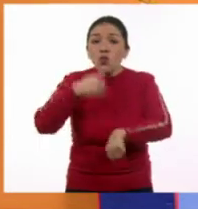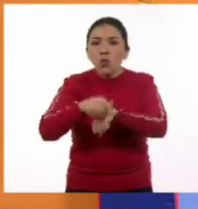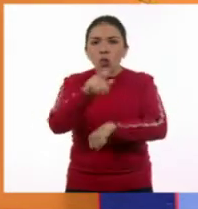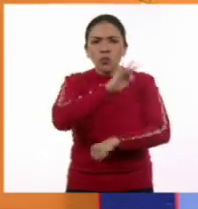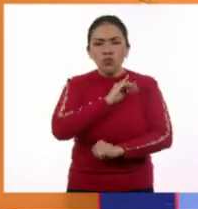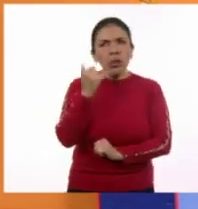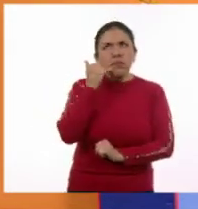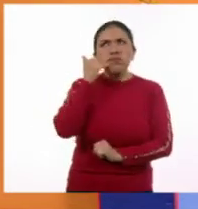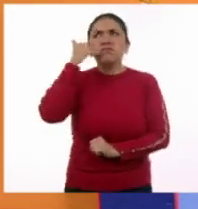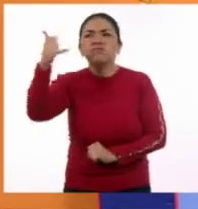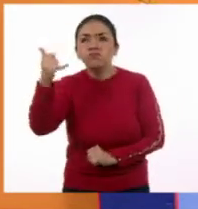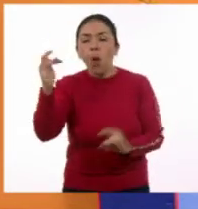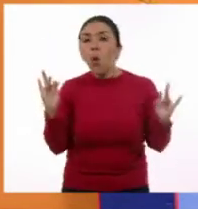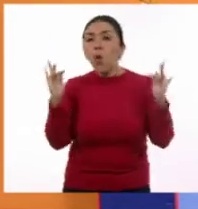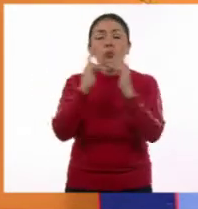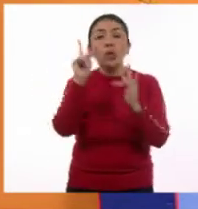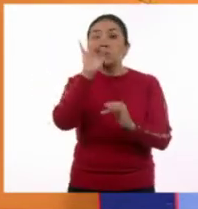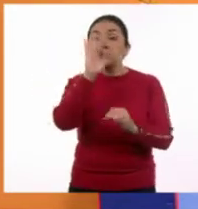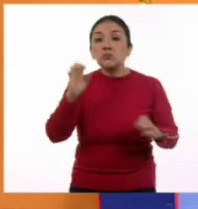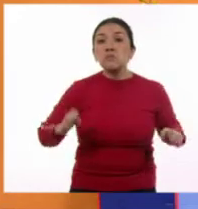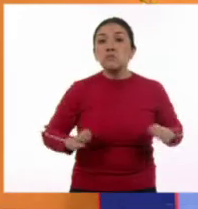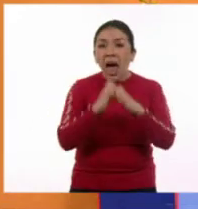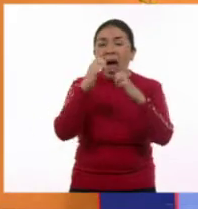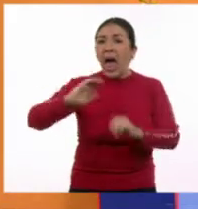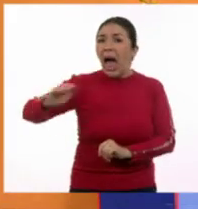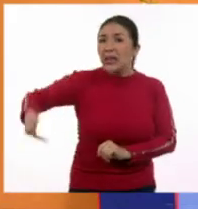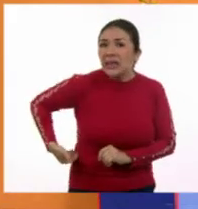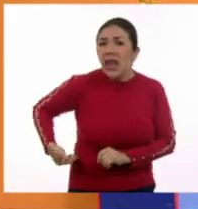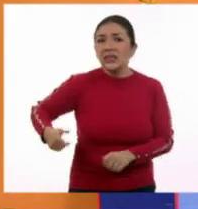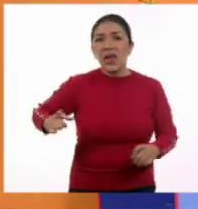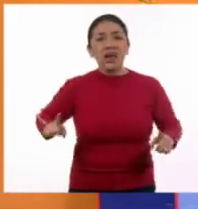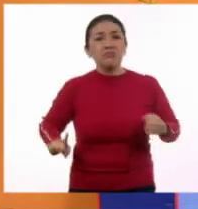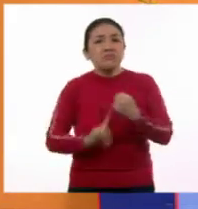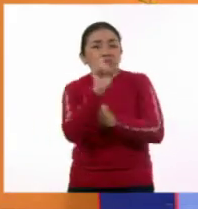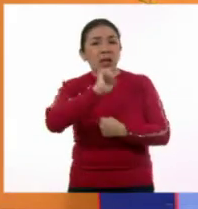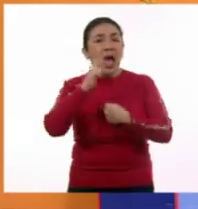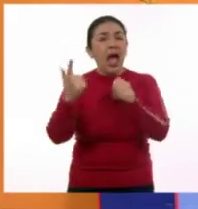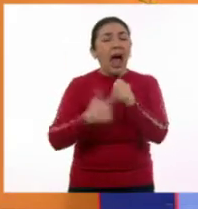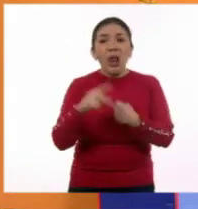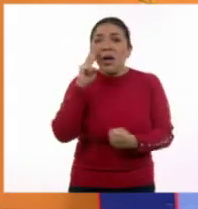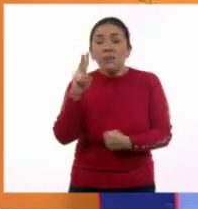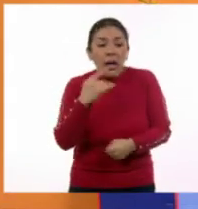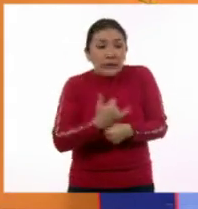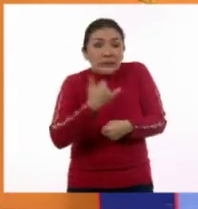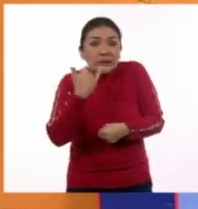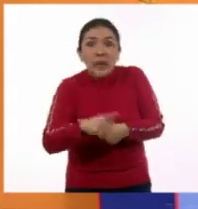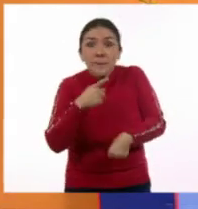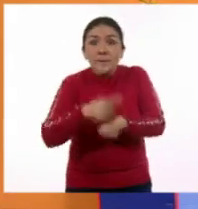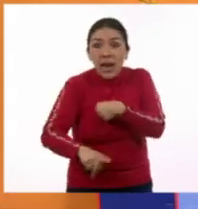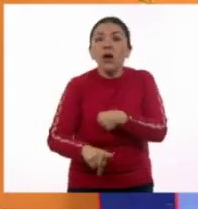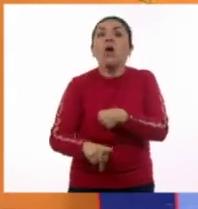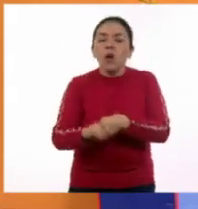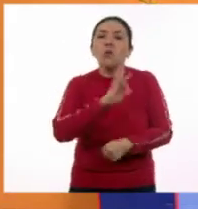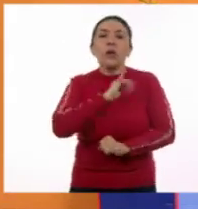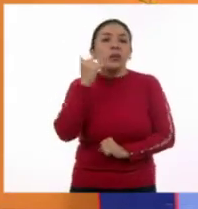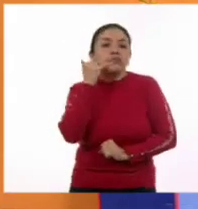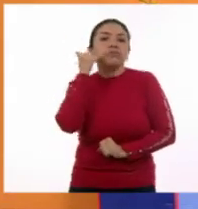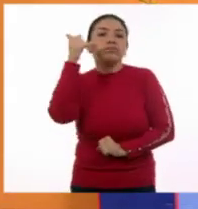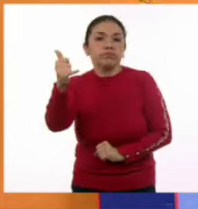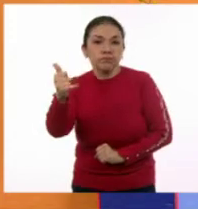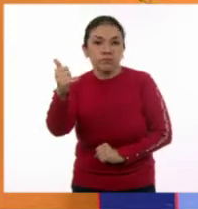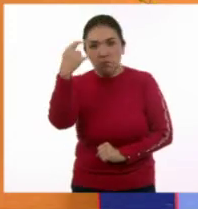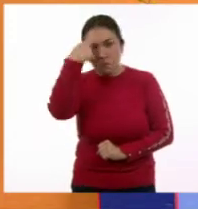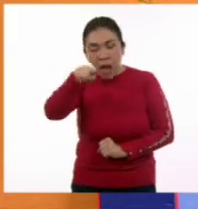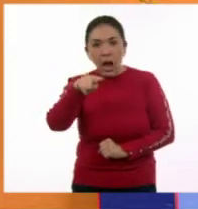que tú te vas a comunicar en caso de que sufra algún accidente o te encuentras en alguna situación de riesgo que ponga en peligro tu